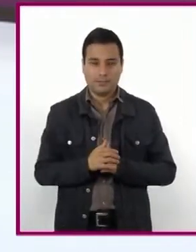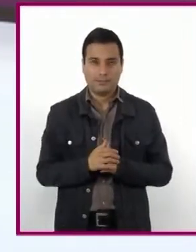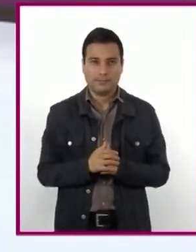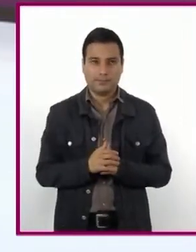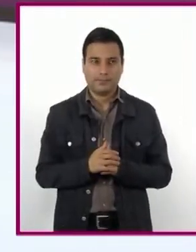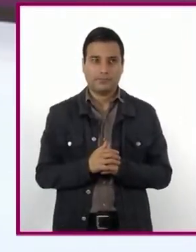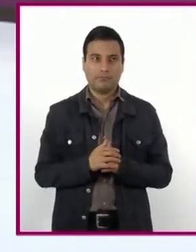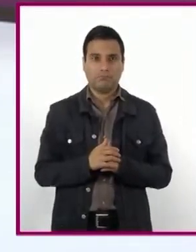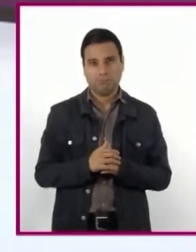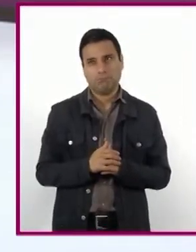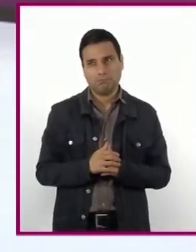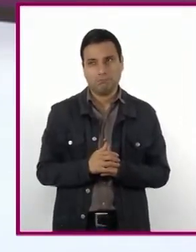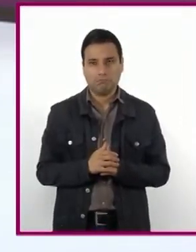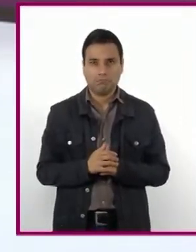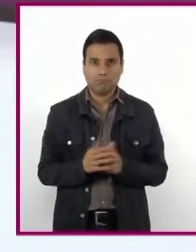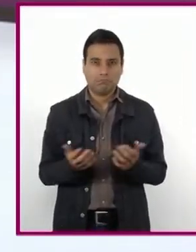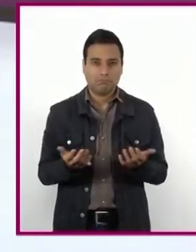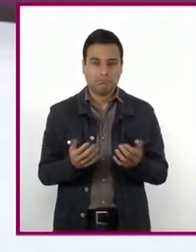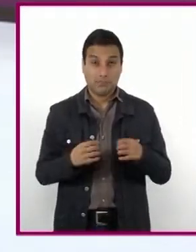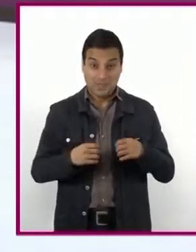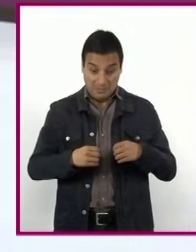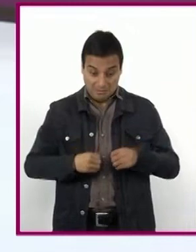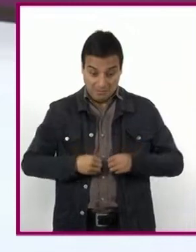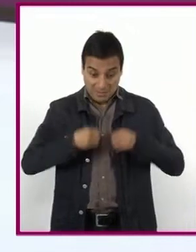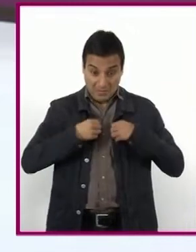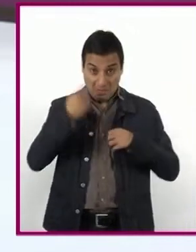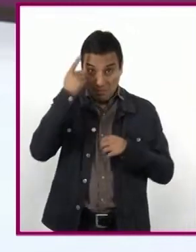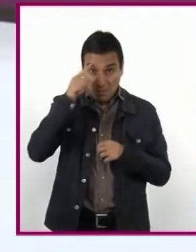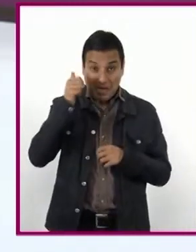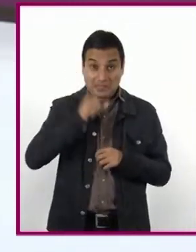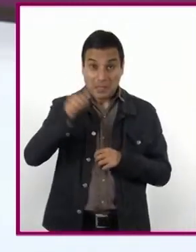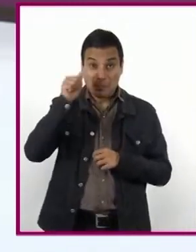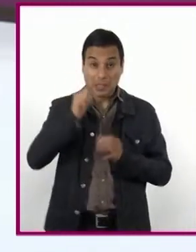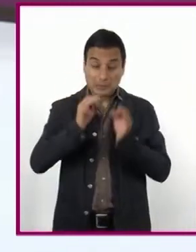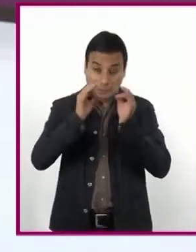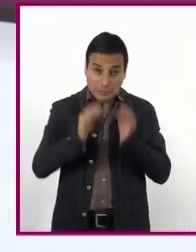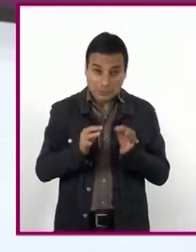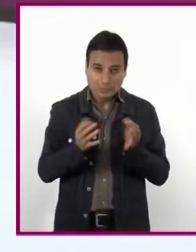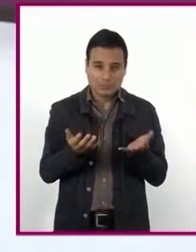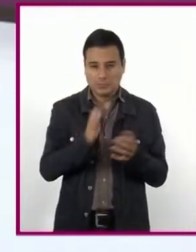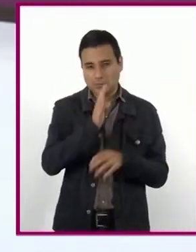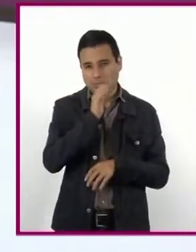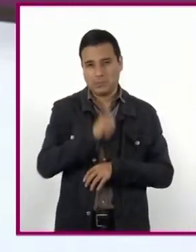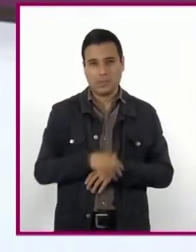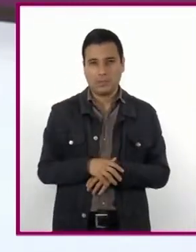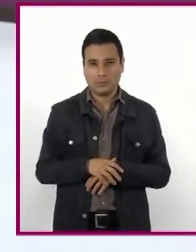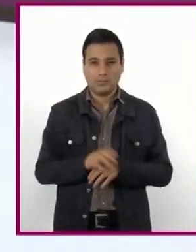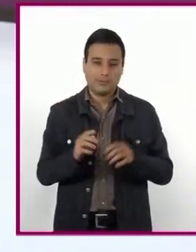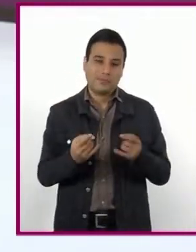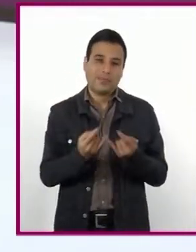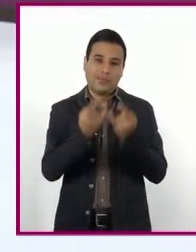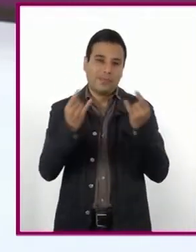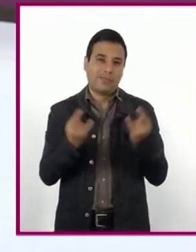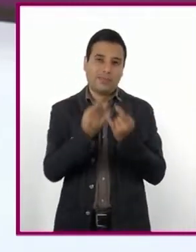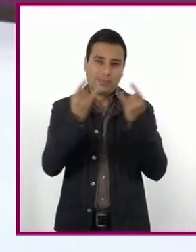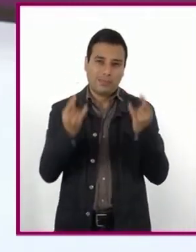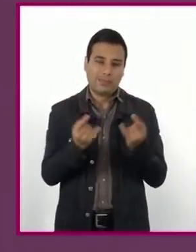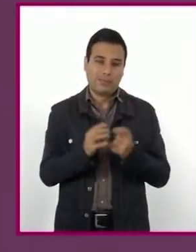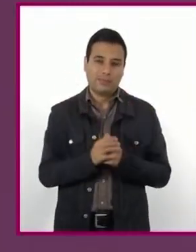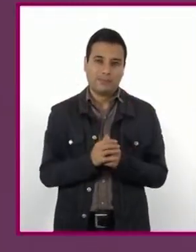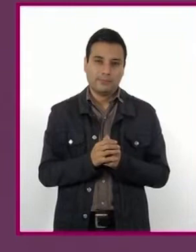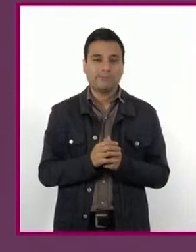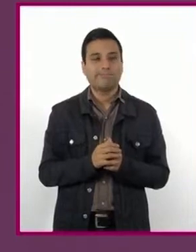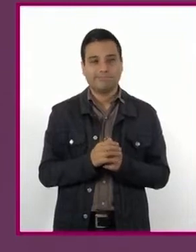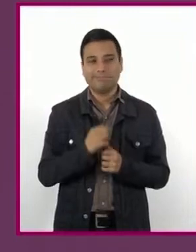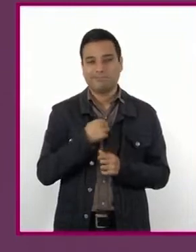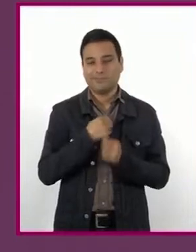y porque la inmortalidad es algo que no existe en la vida real, solo en la ficción que no es realista.